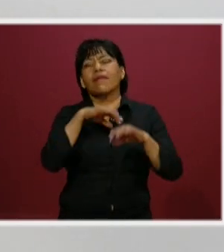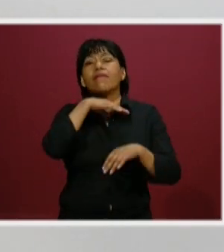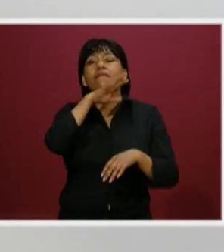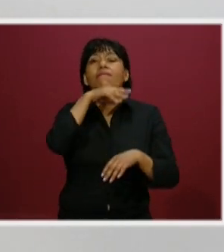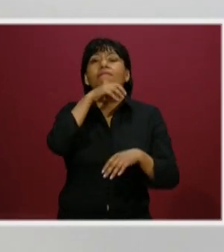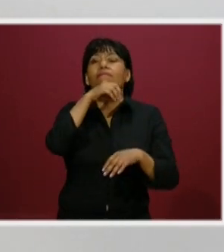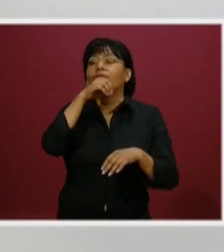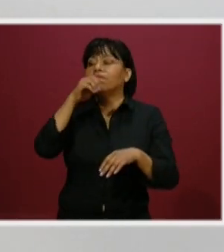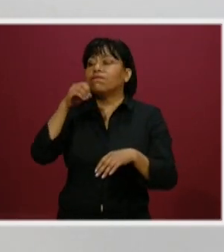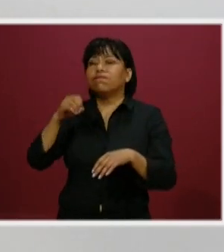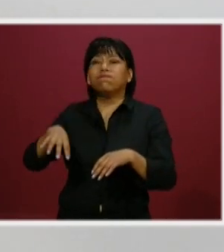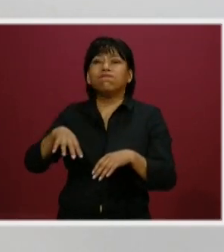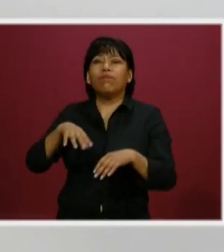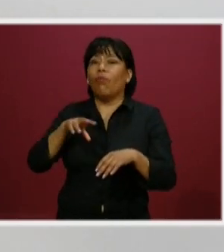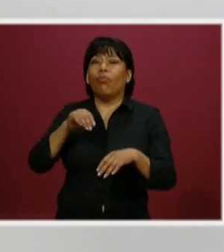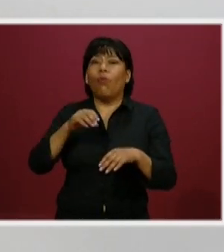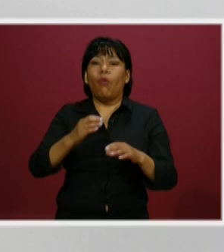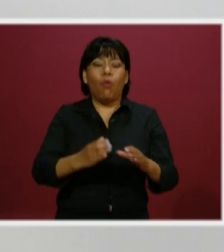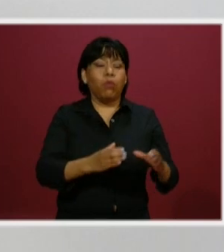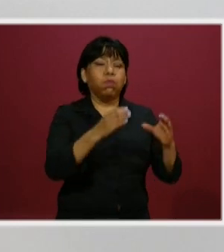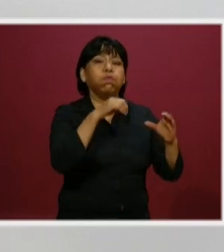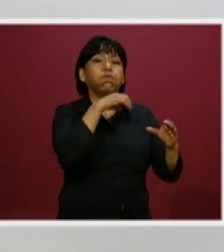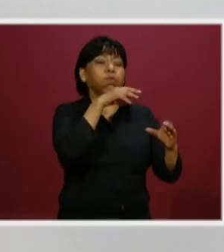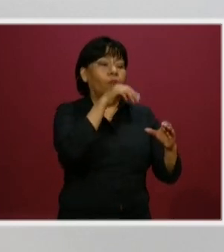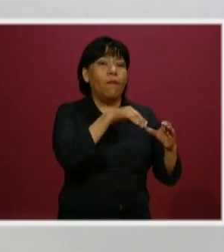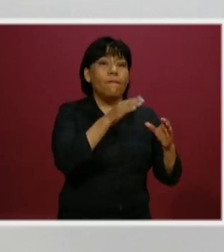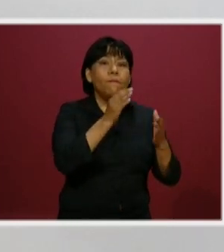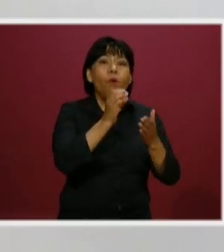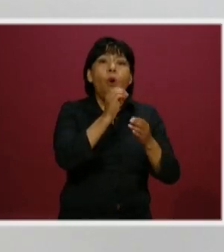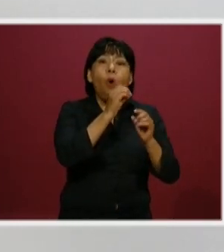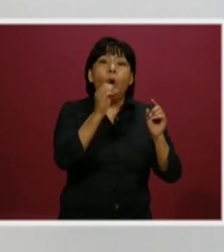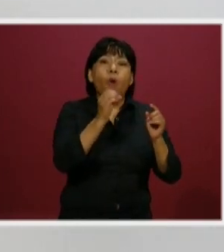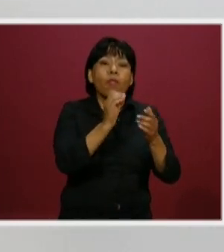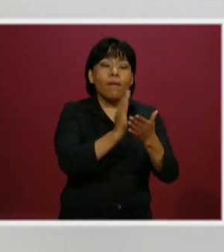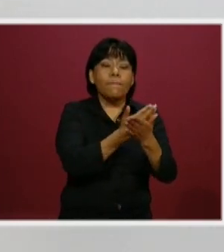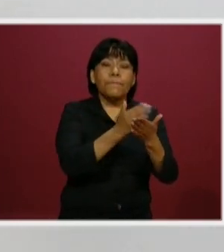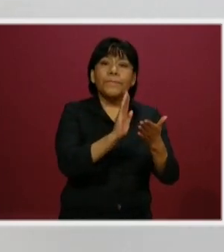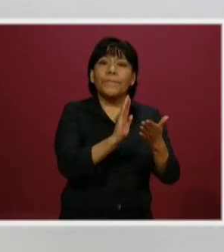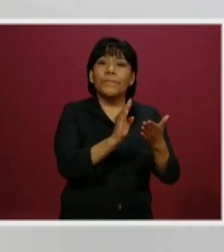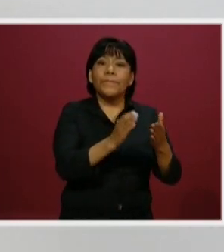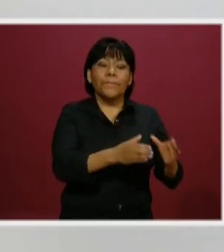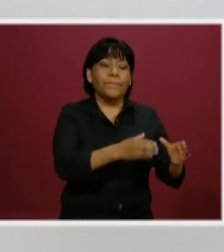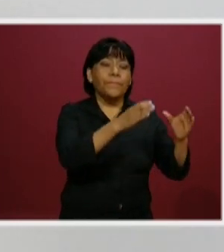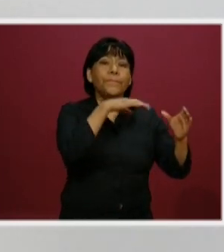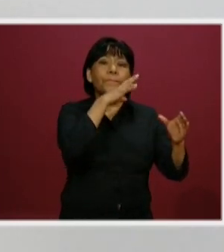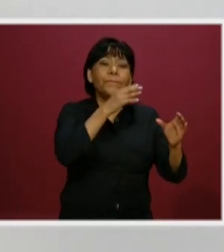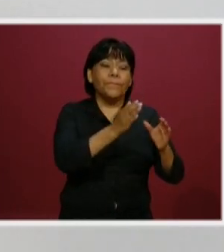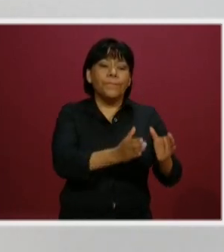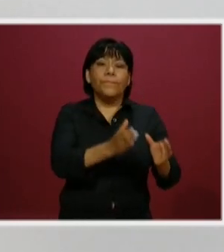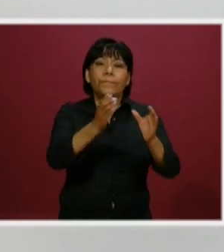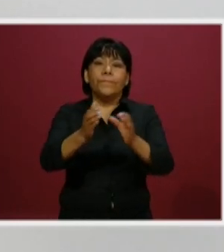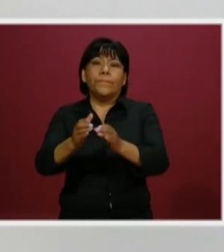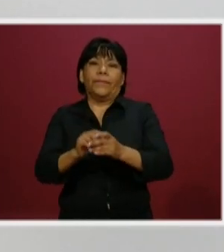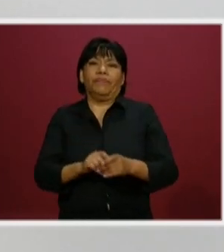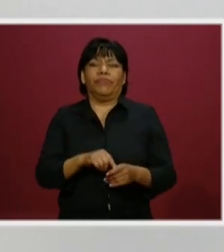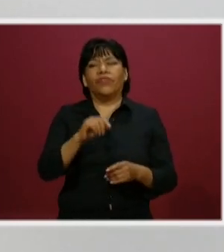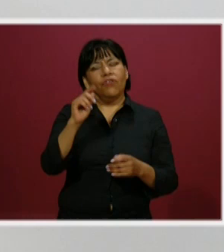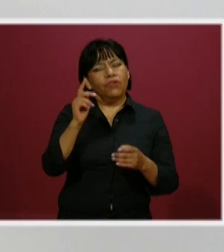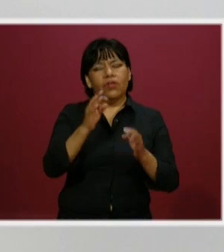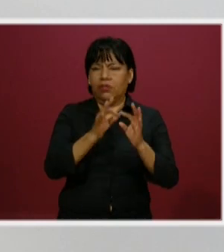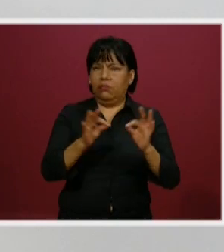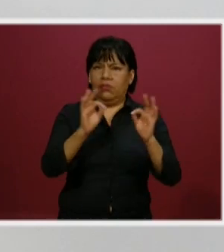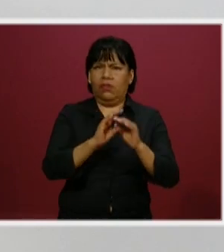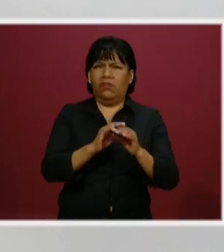la basura en su lugar y si las clasifica mucho mejor algo muy importante cuando te laves las manos debes de